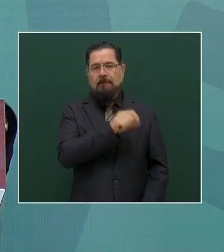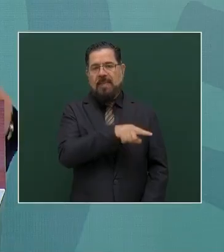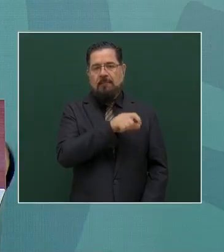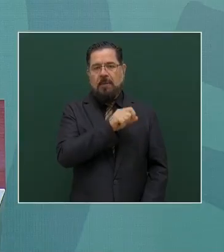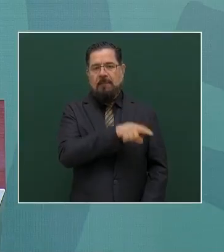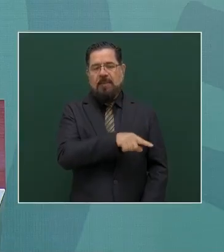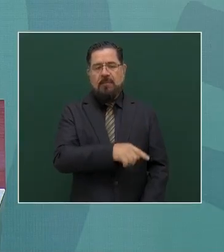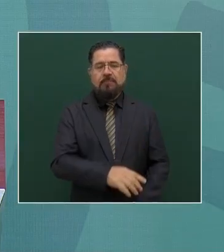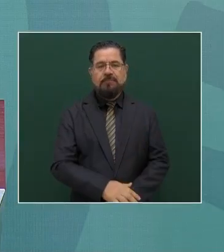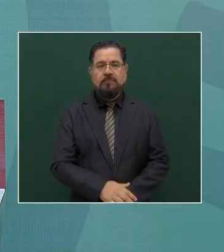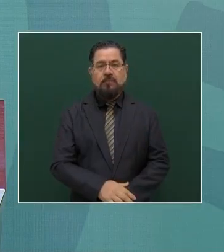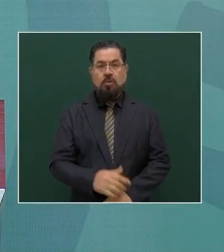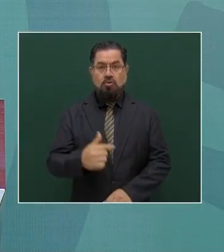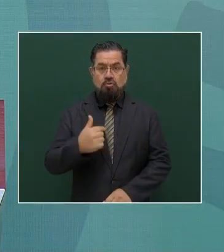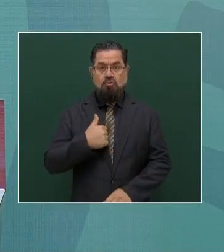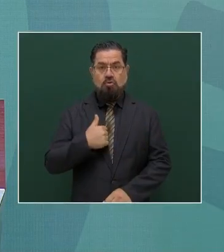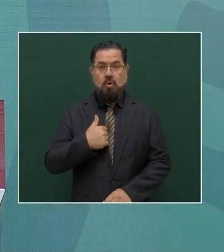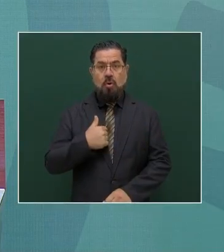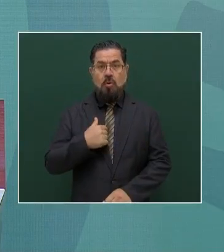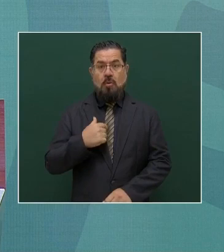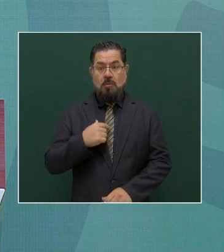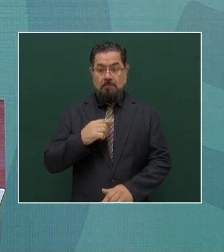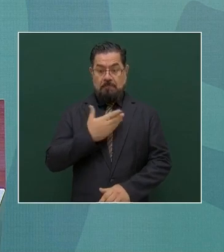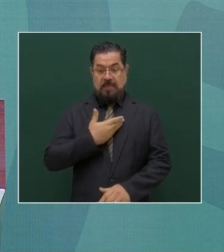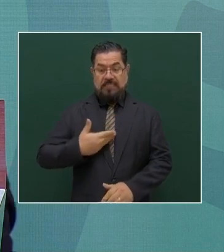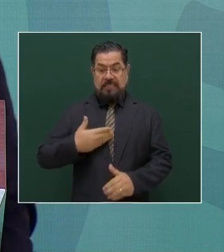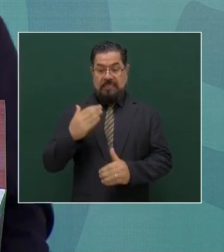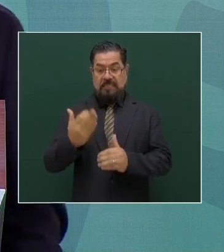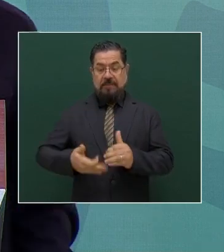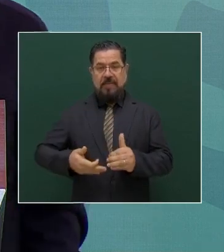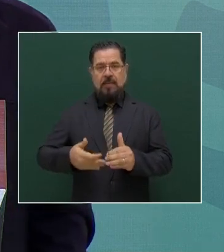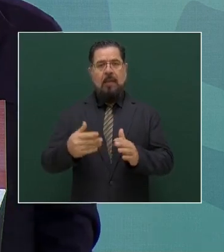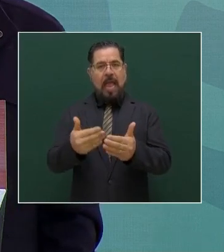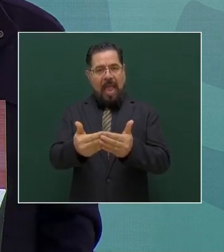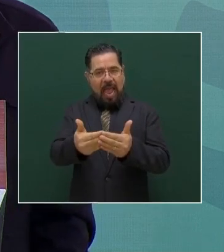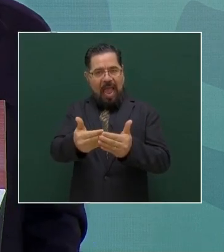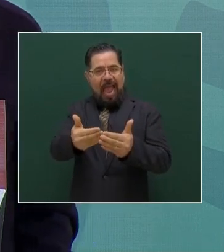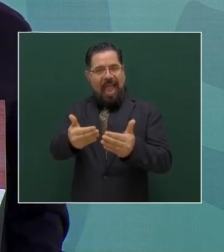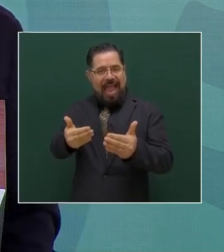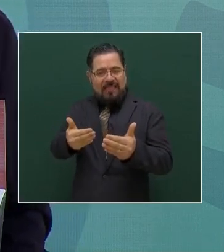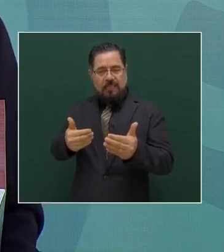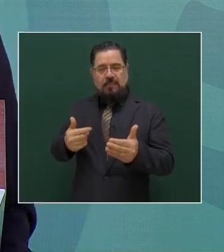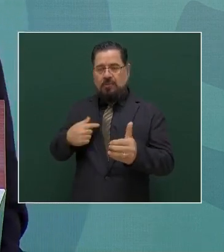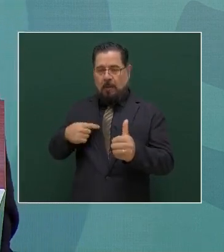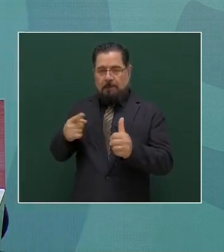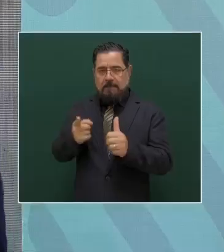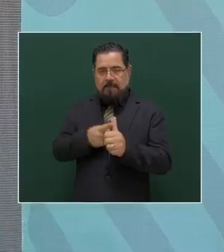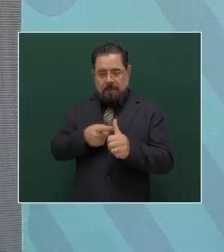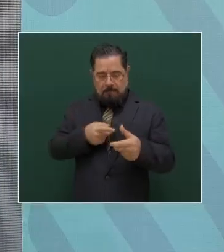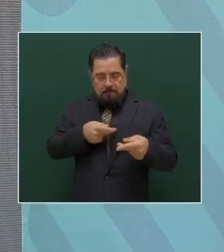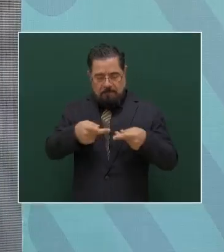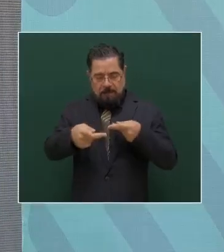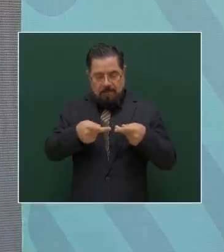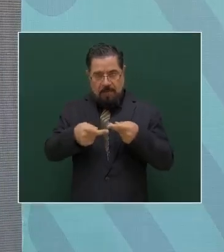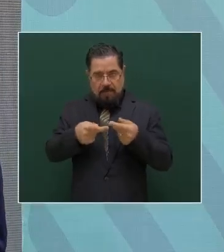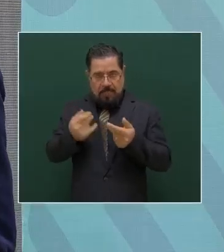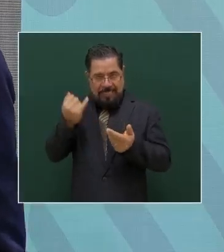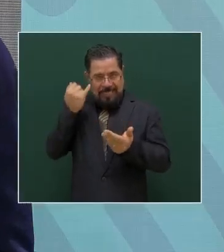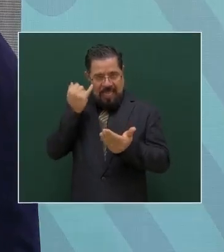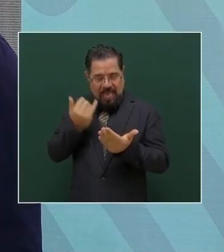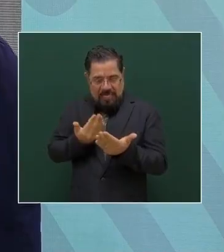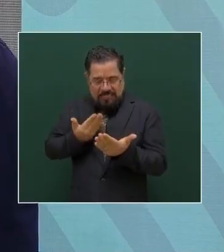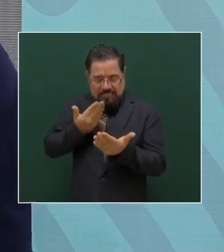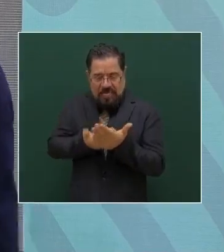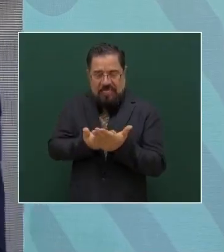Antes de que yo termine, eso sí, voy a enviar una iniciativa de reforma a la Constitución